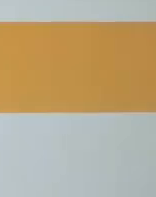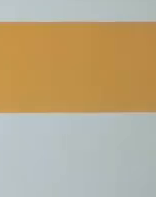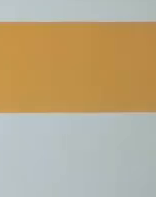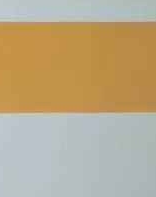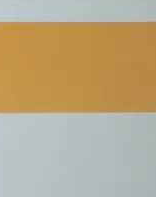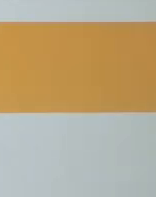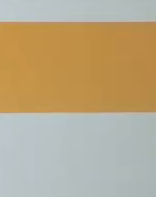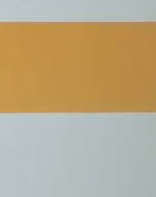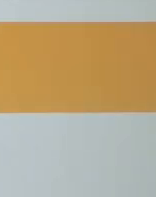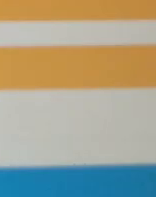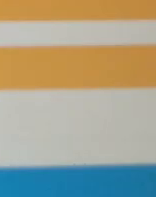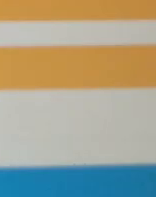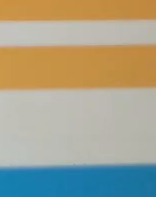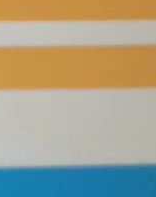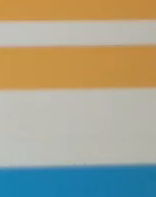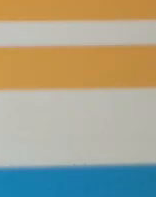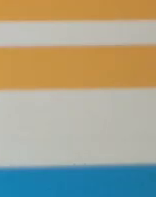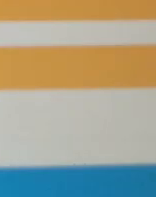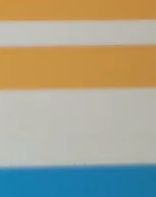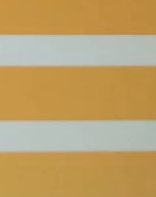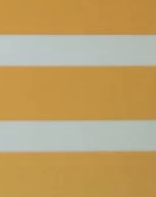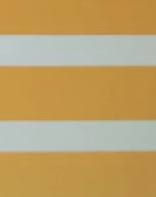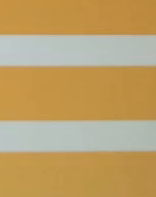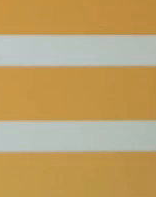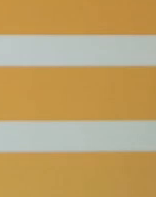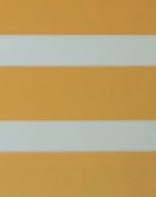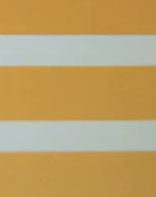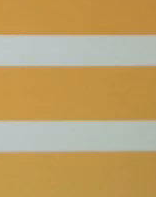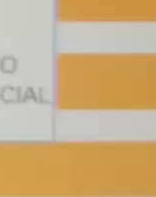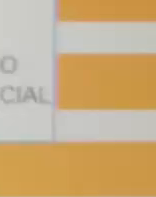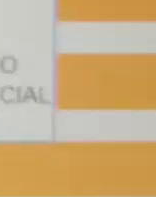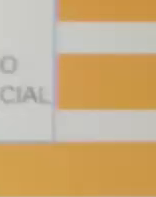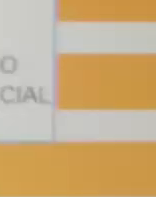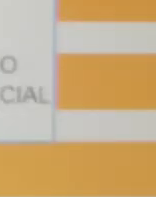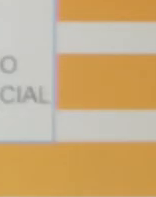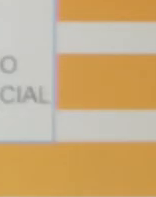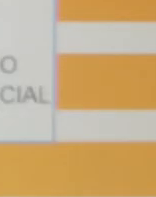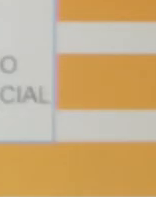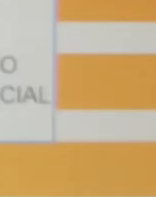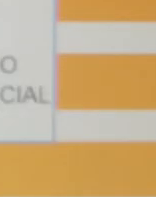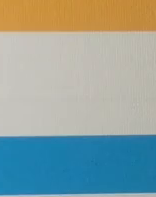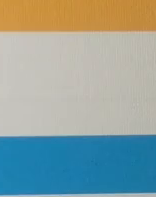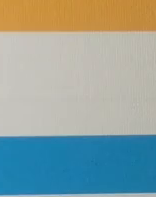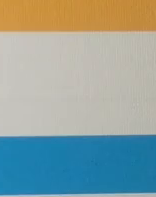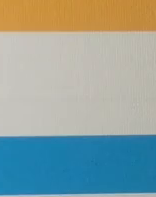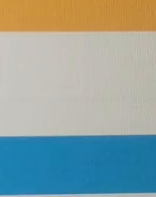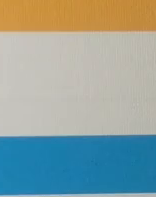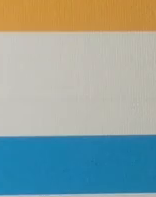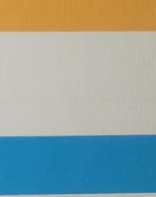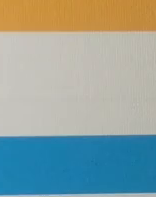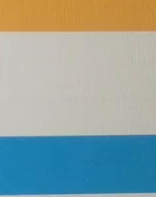a robots caseros tipo la Thermomix. ¿Por qué? Porque había una demanda grandísima dentro de las familias a la hora de